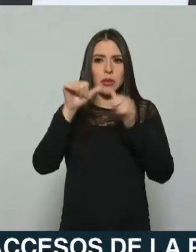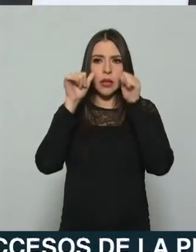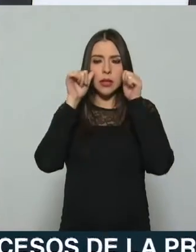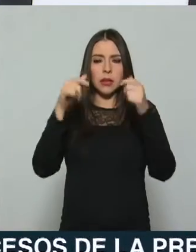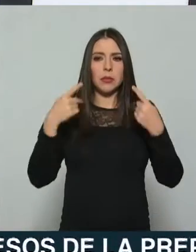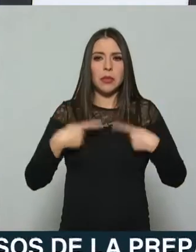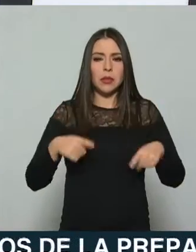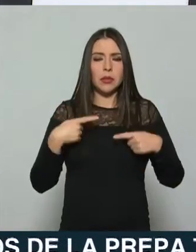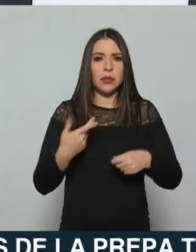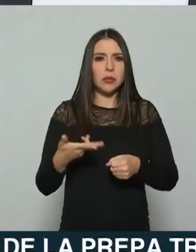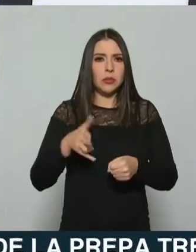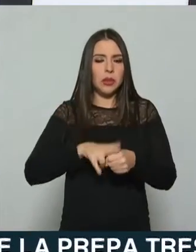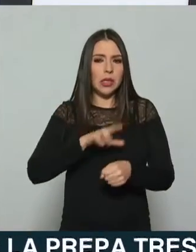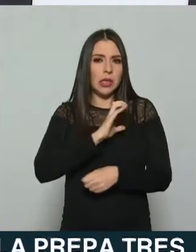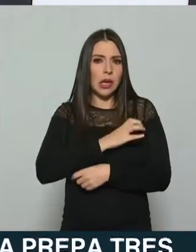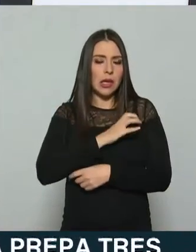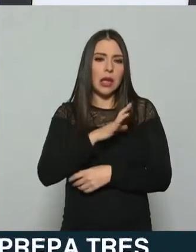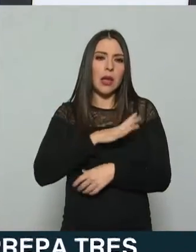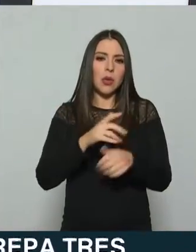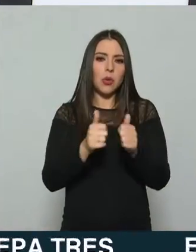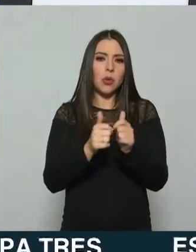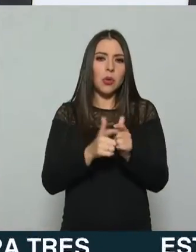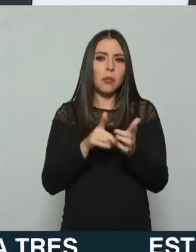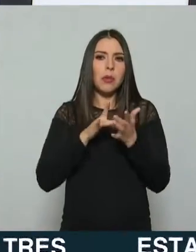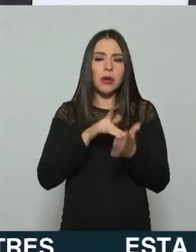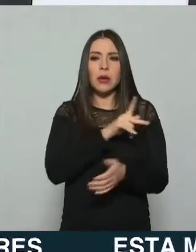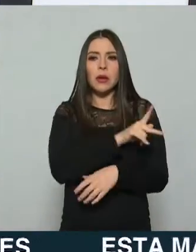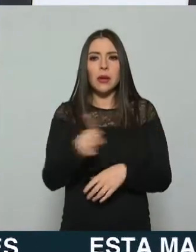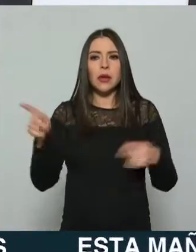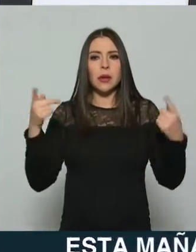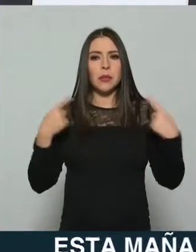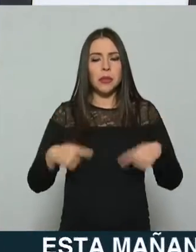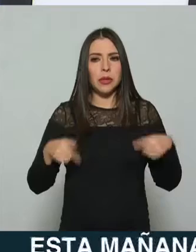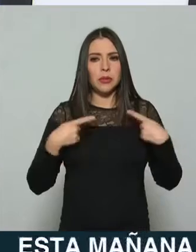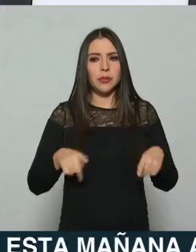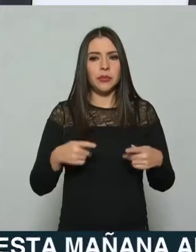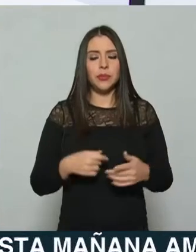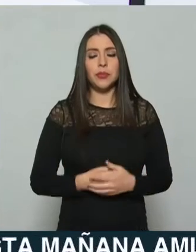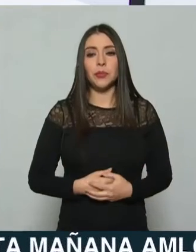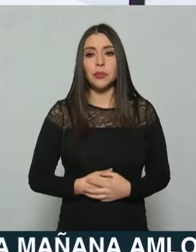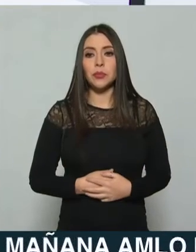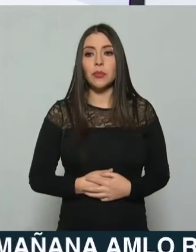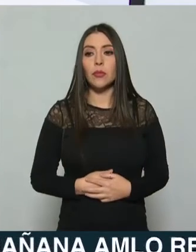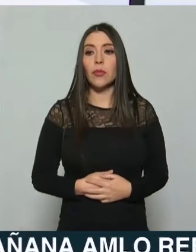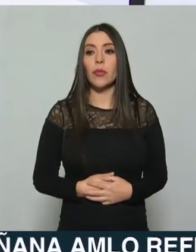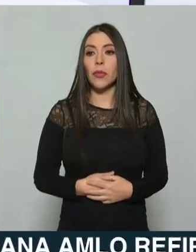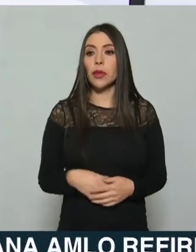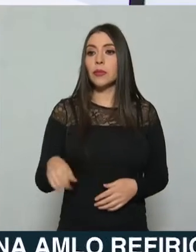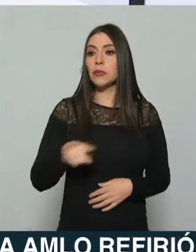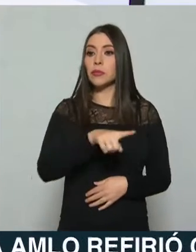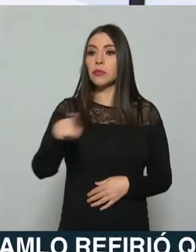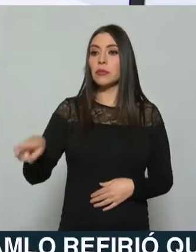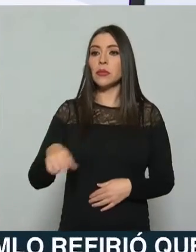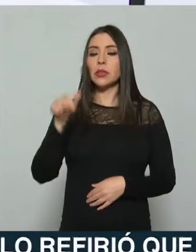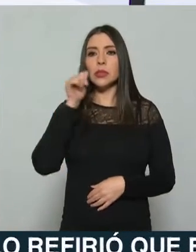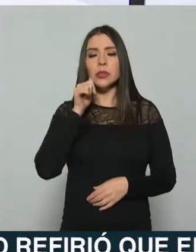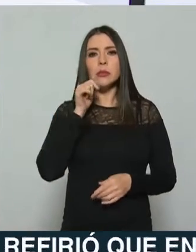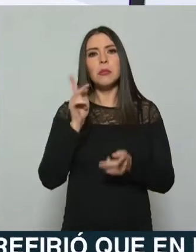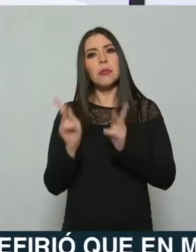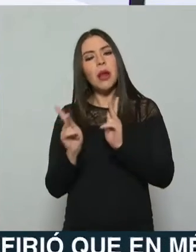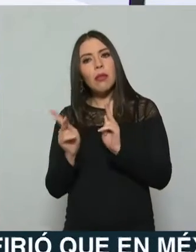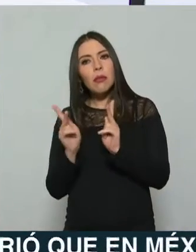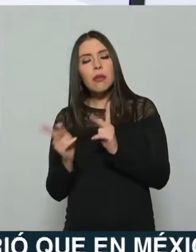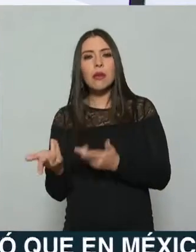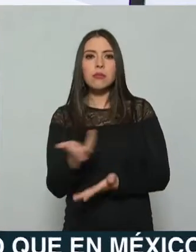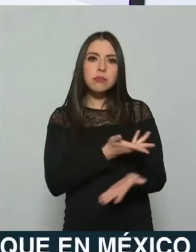Pacientes de Cancerología tenemos un grupo de apoyo donde los propios pacientes se acompañan mutuamente. Claro. Se platican, y